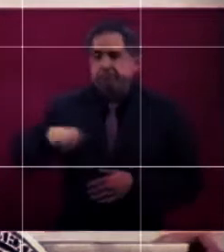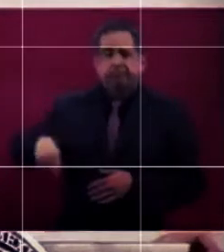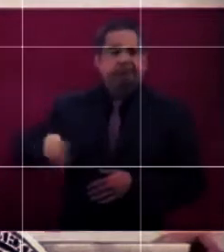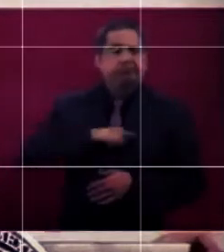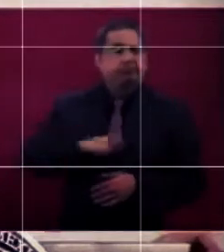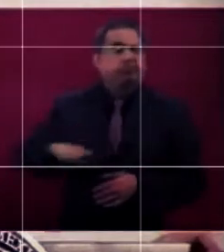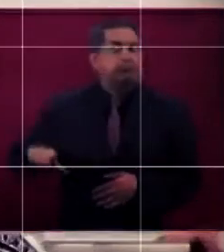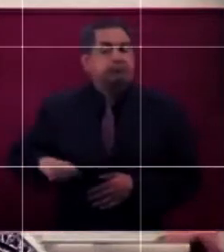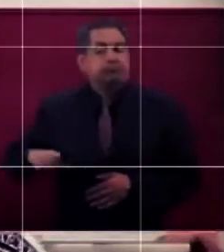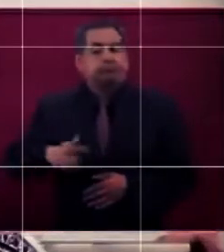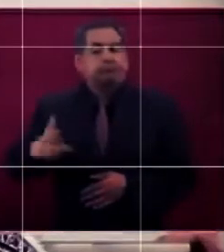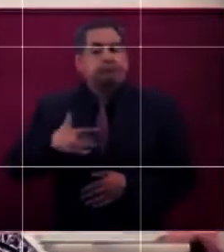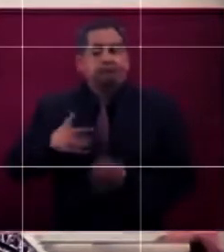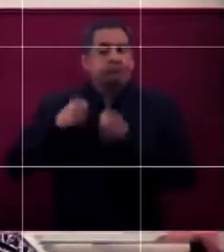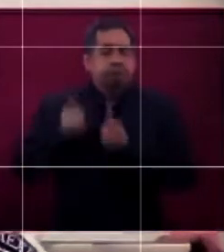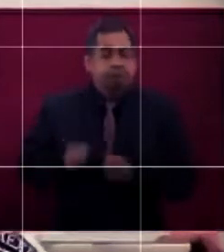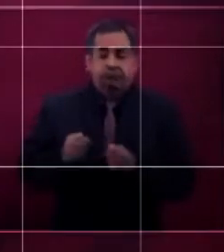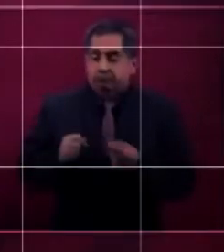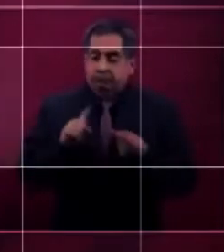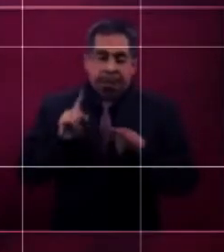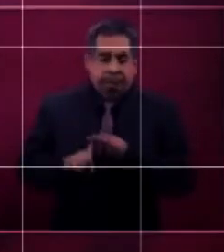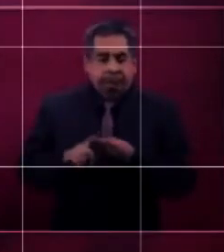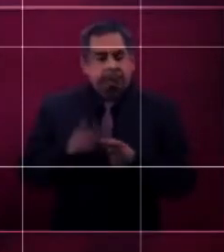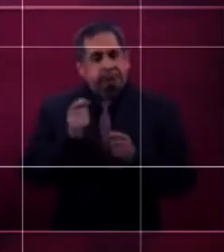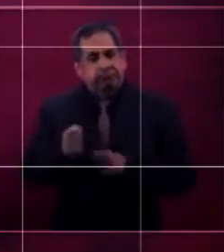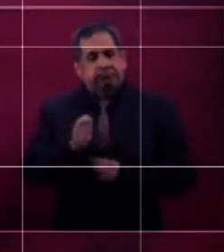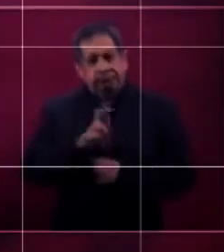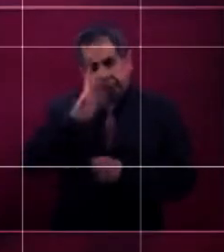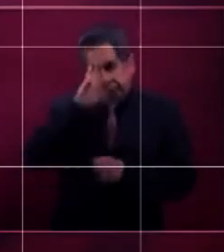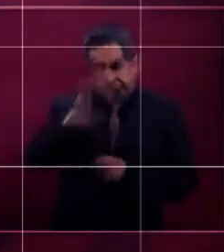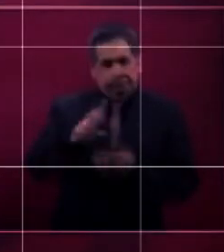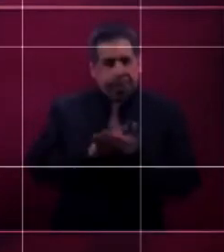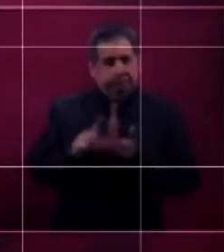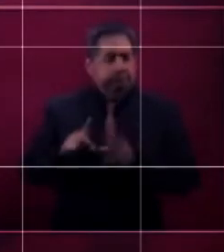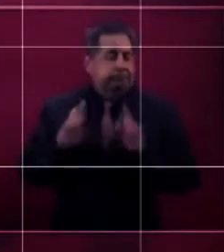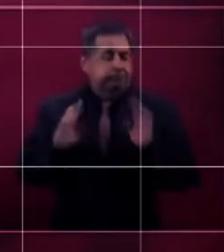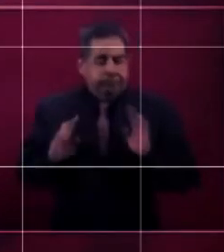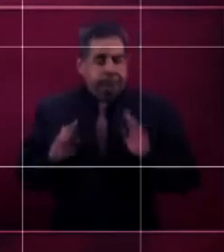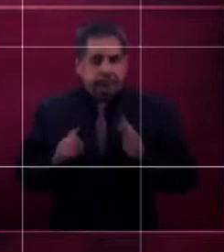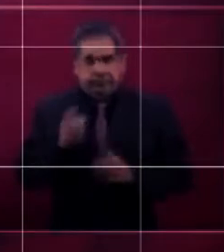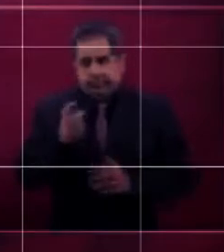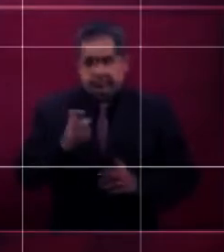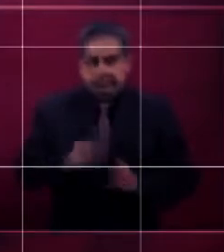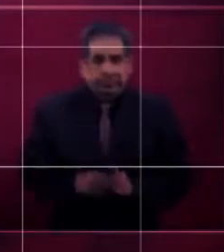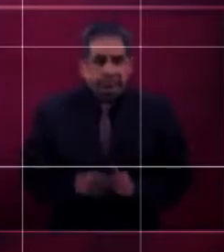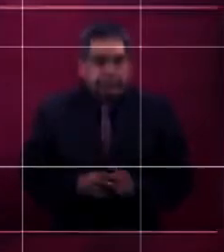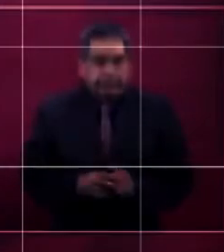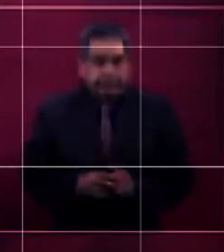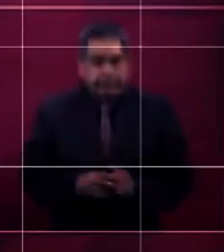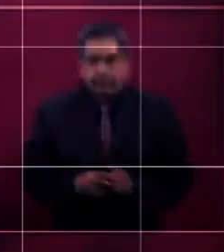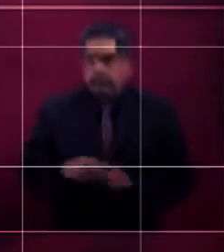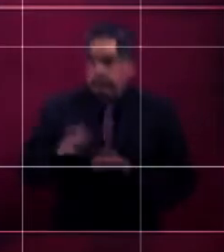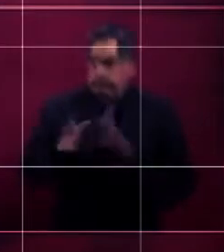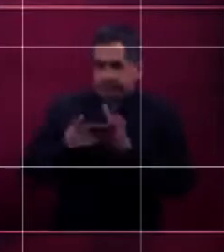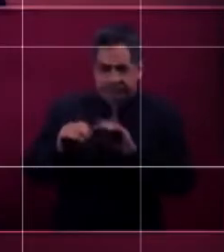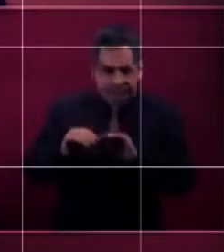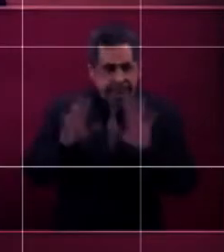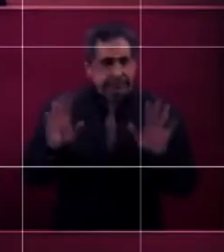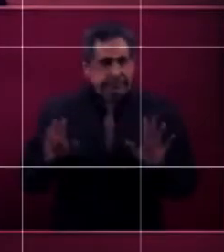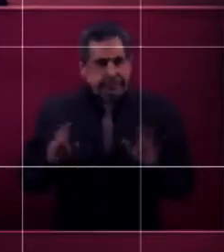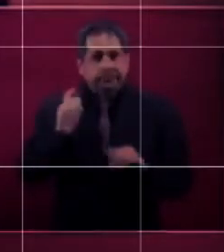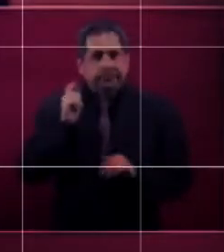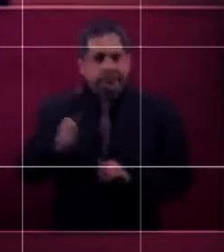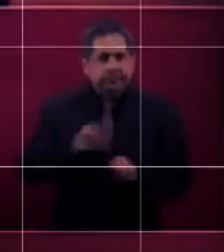convencido de que, en primer lugar, está el respeto a los derechos. Entonces, nos quedó muy claro que